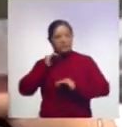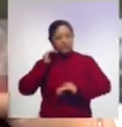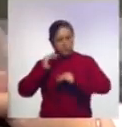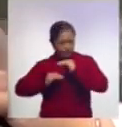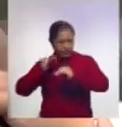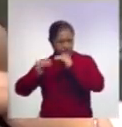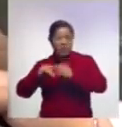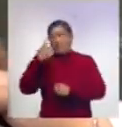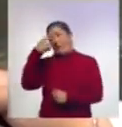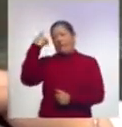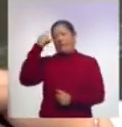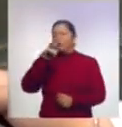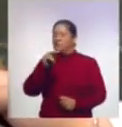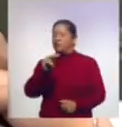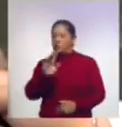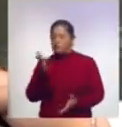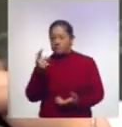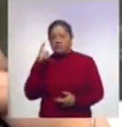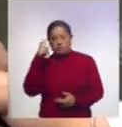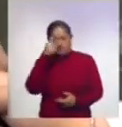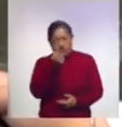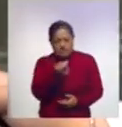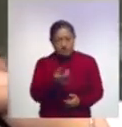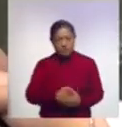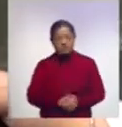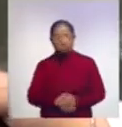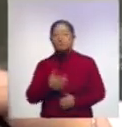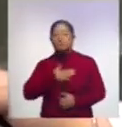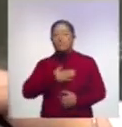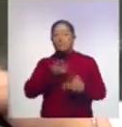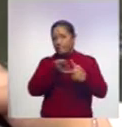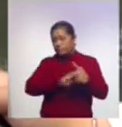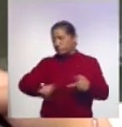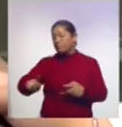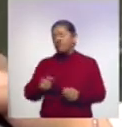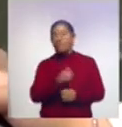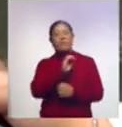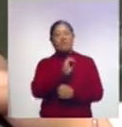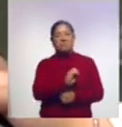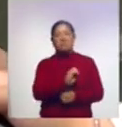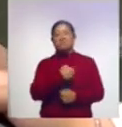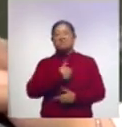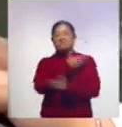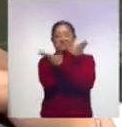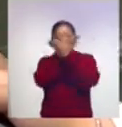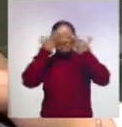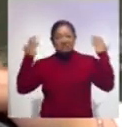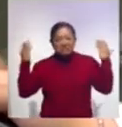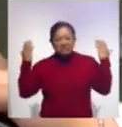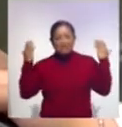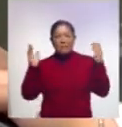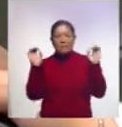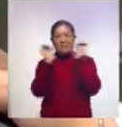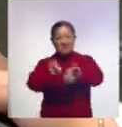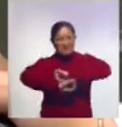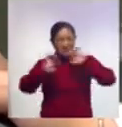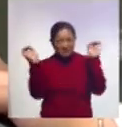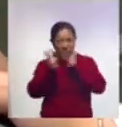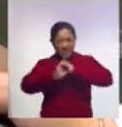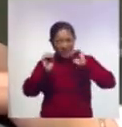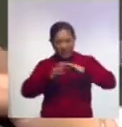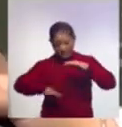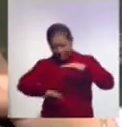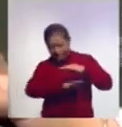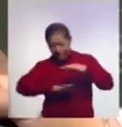es tan fácil. Y nosotros iniciamos de cero, no sabíamos absolutamente nada. Y